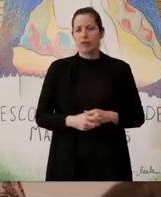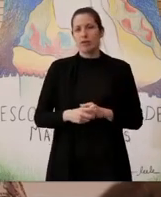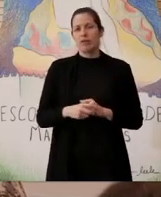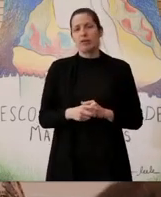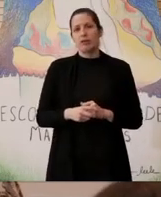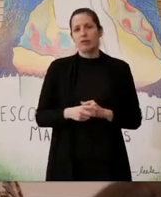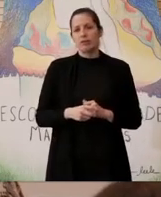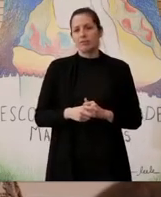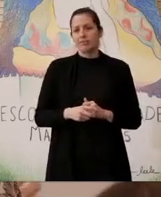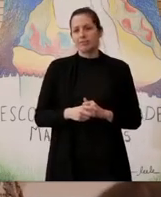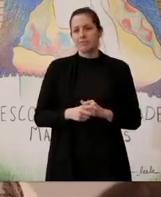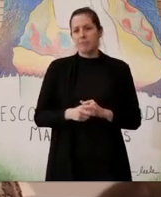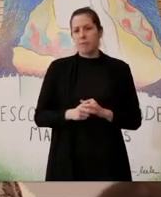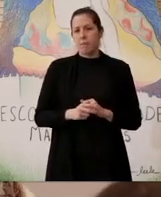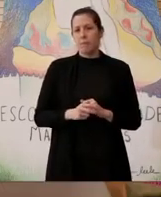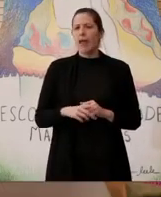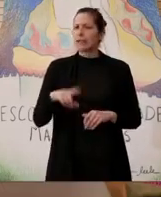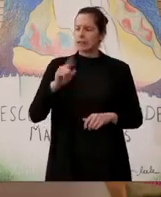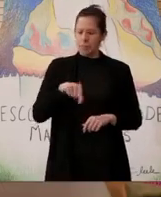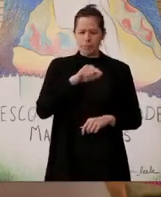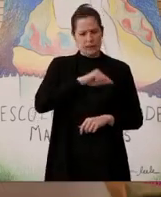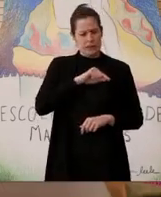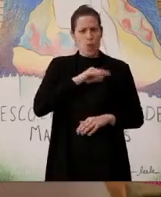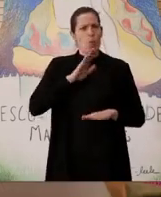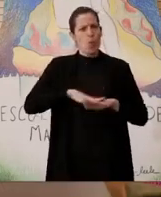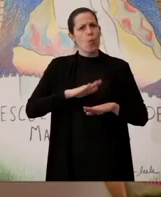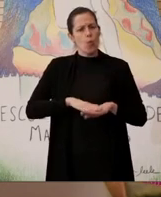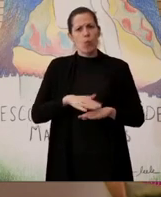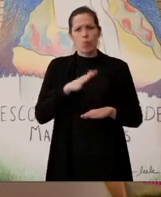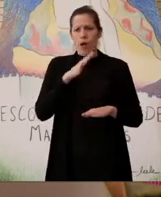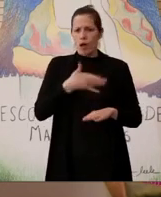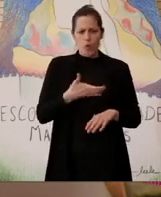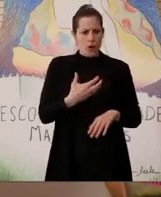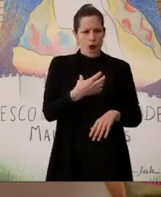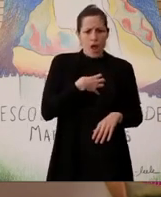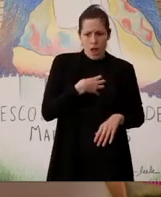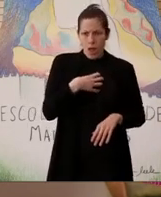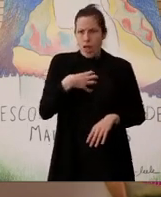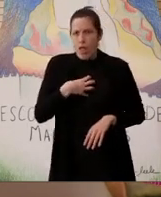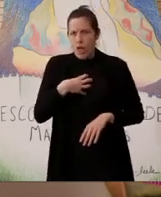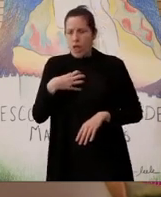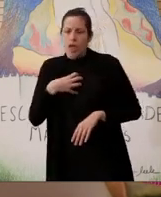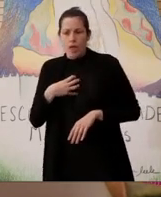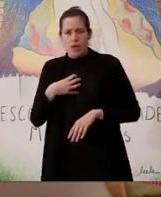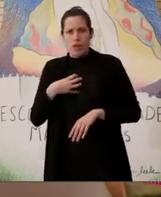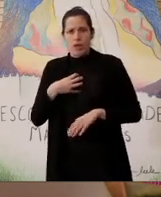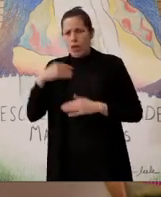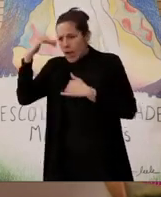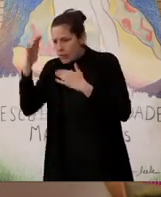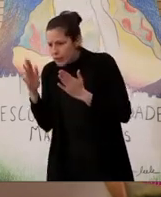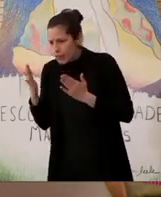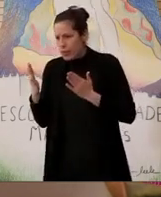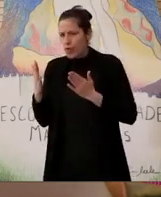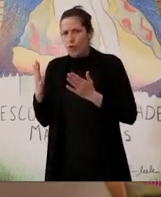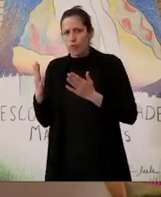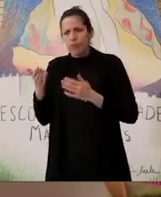con una con un gran sentimiento de culpa de no llegar o de no estar en otros espacios que son emocionalmente